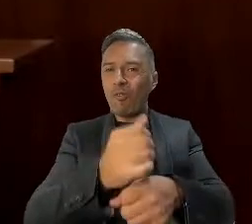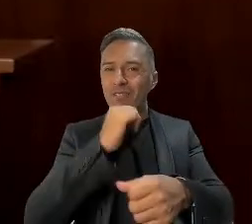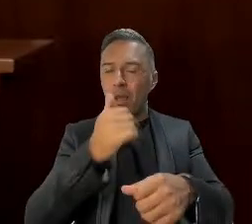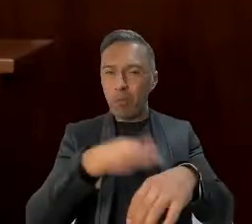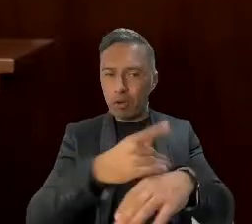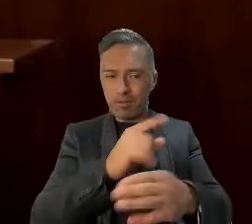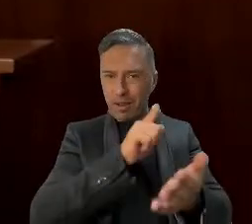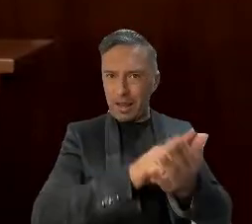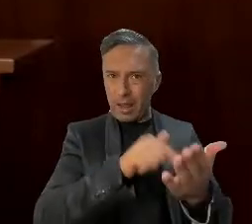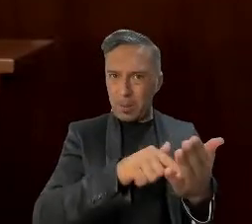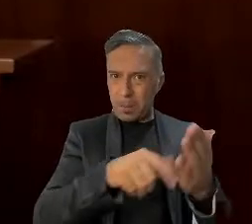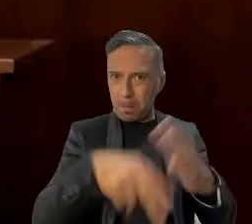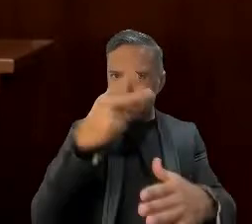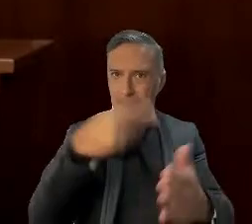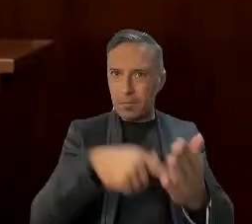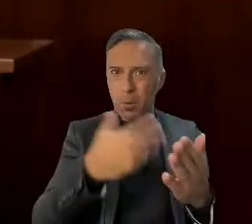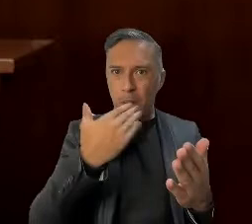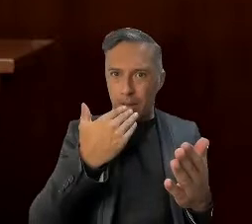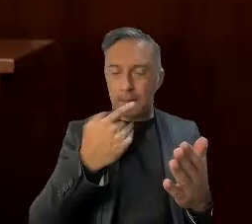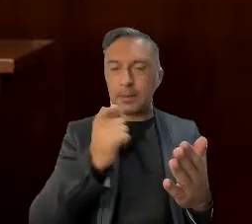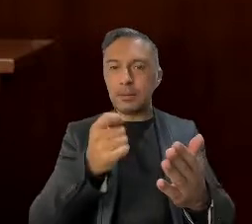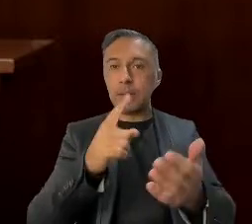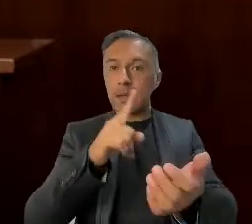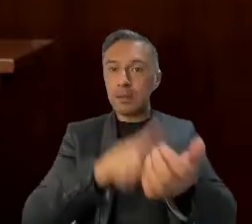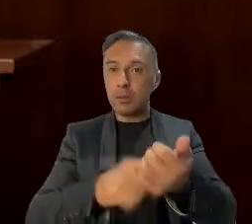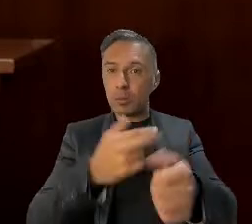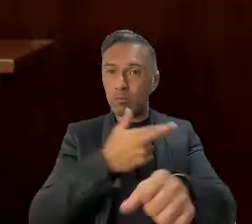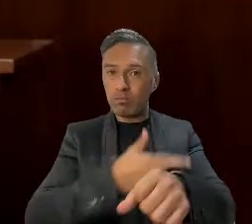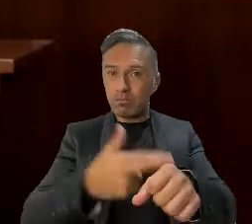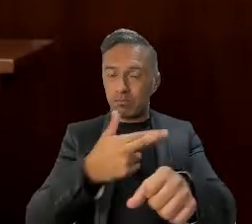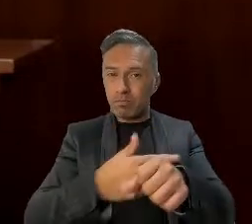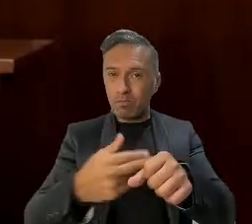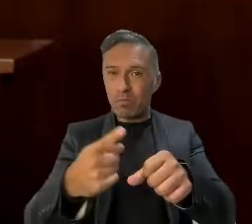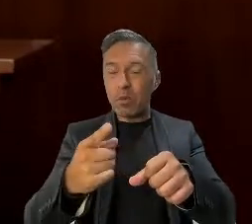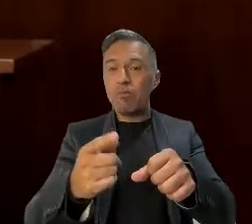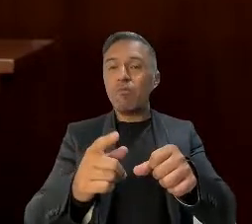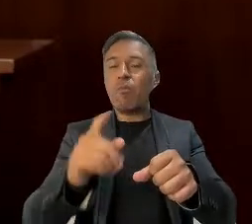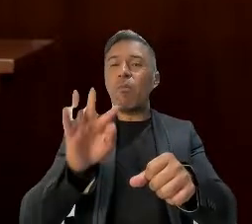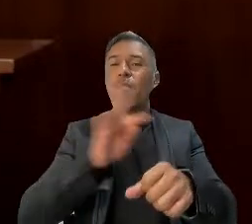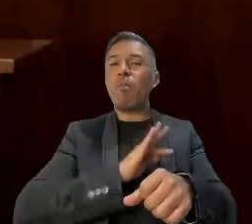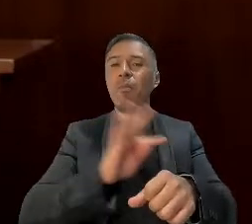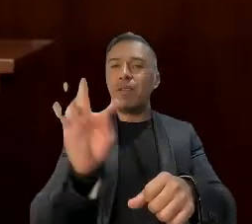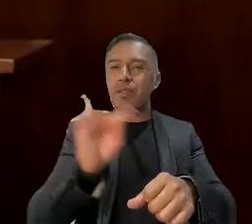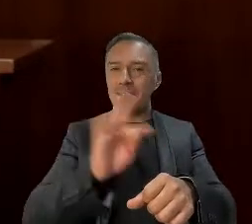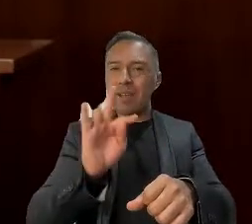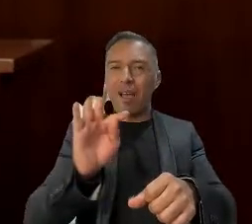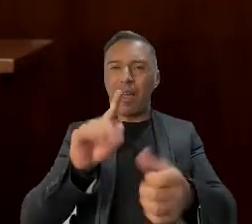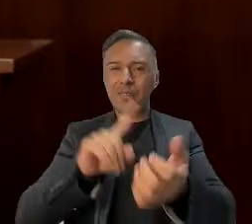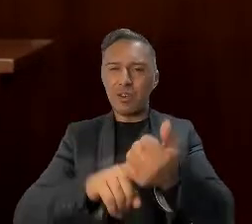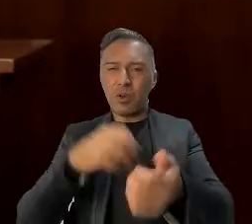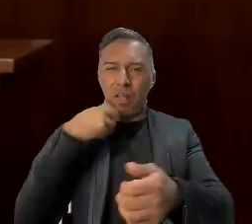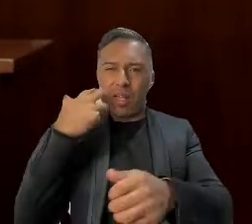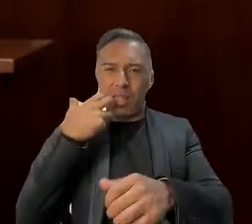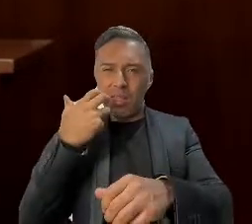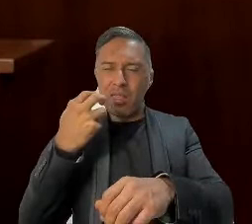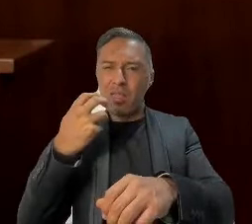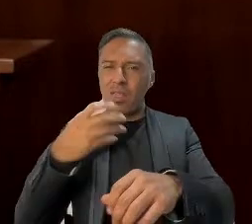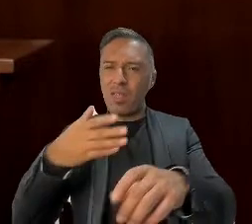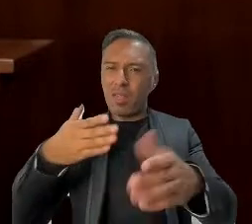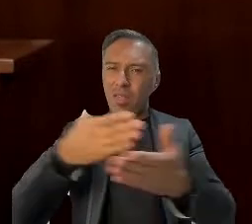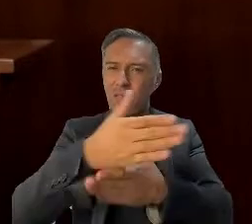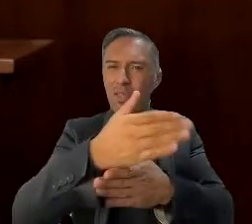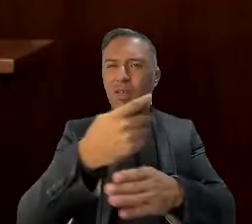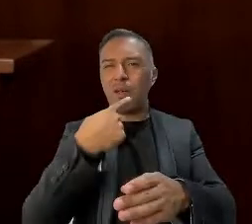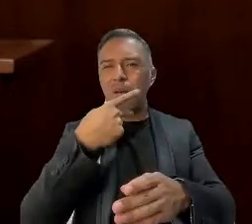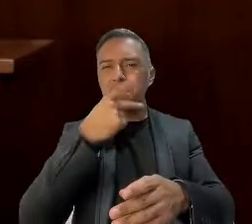sin mencionar que el procedimiento puede ser entorpecido por simulaciones y acusaciones omisiones